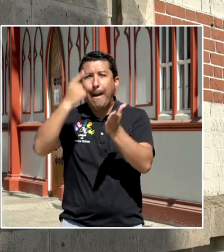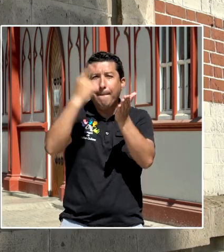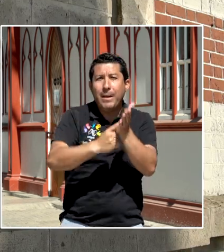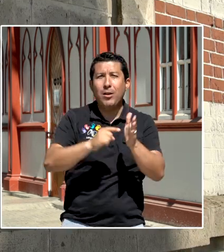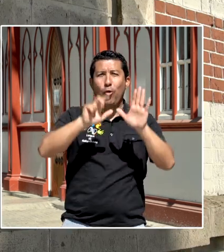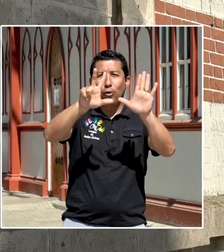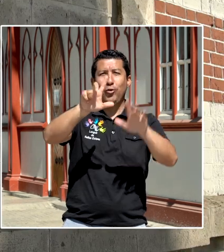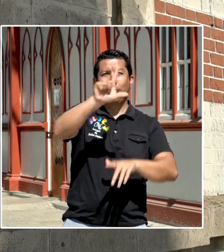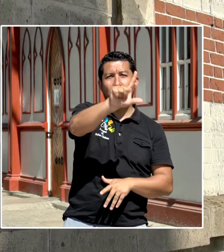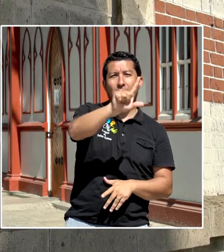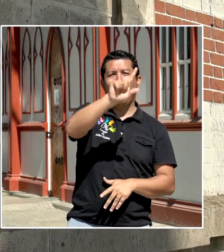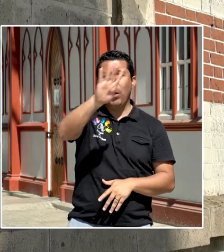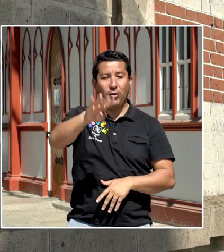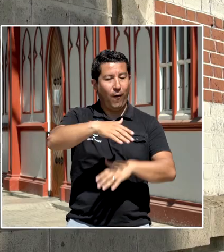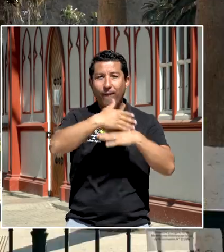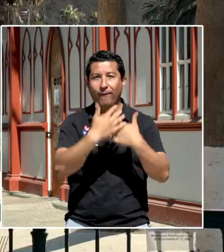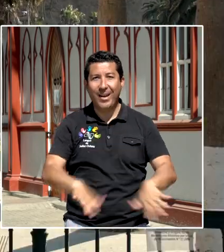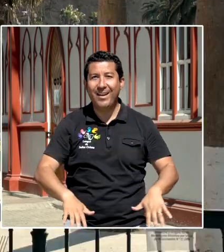1874